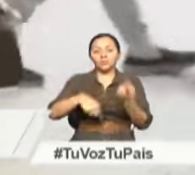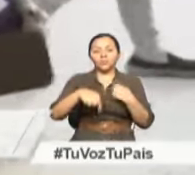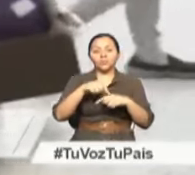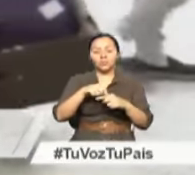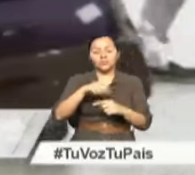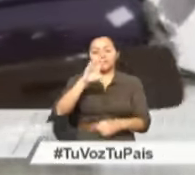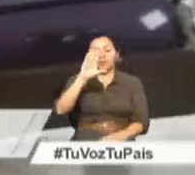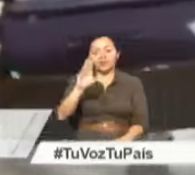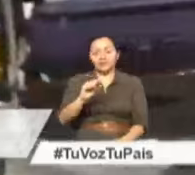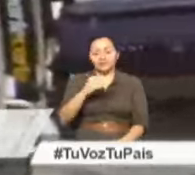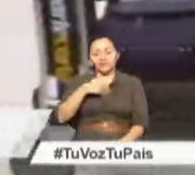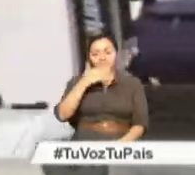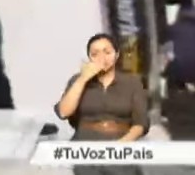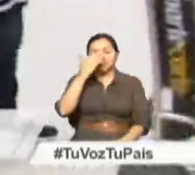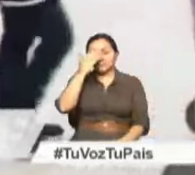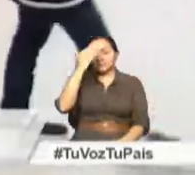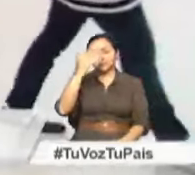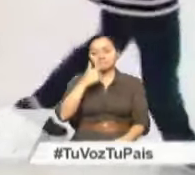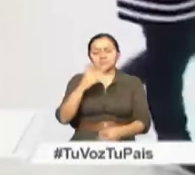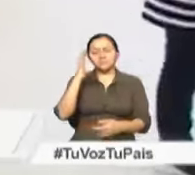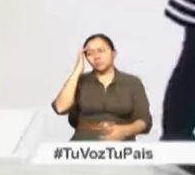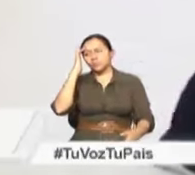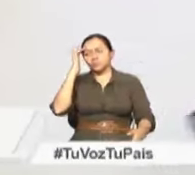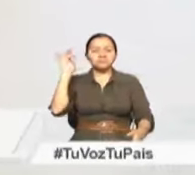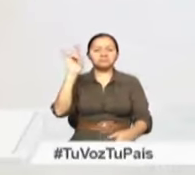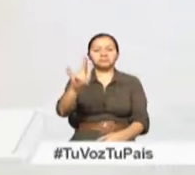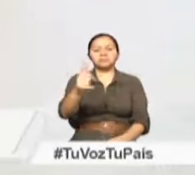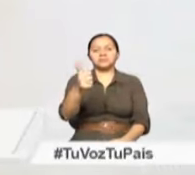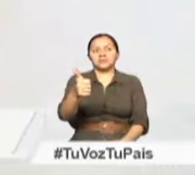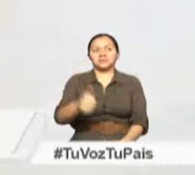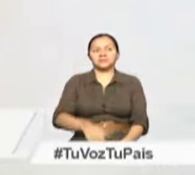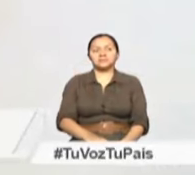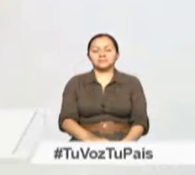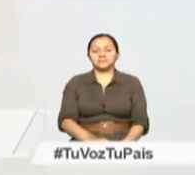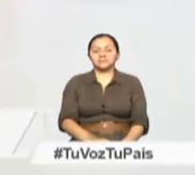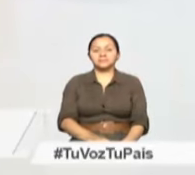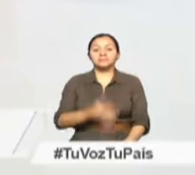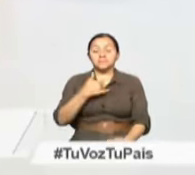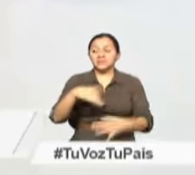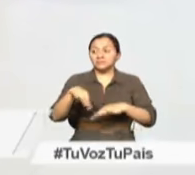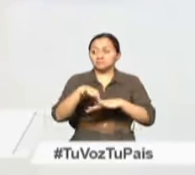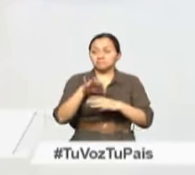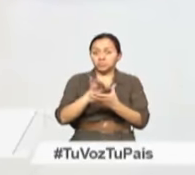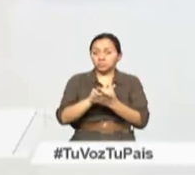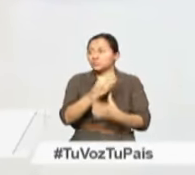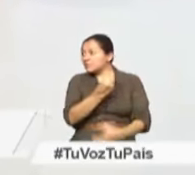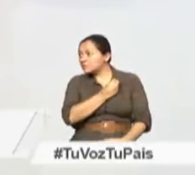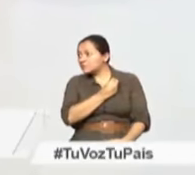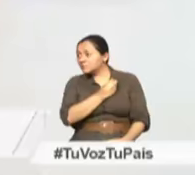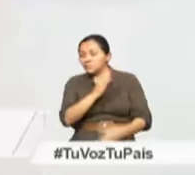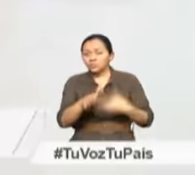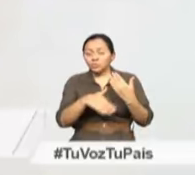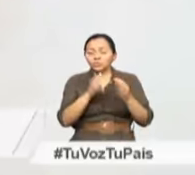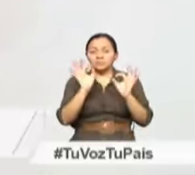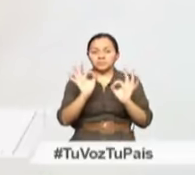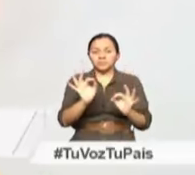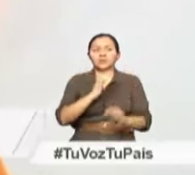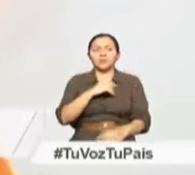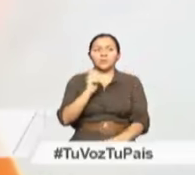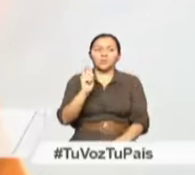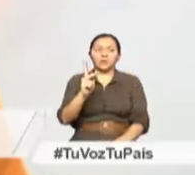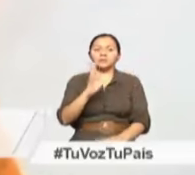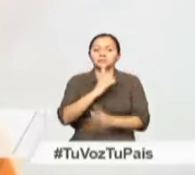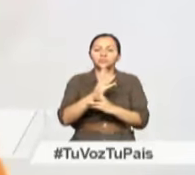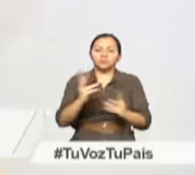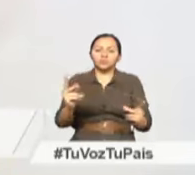Saudí y asegura que estaba preocupada. "Pero mi marido me tenía al corriente de todo," dice. Y me lo